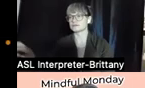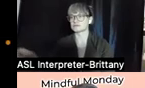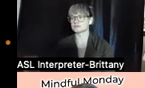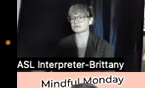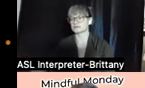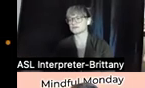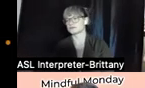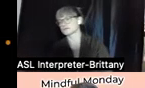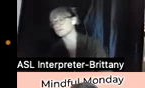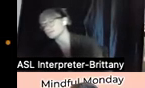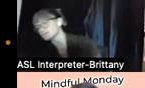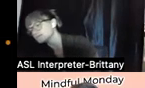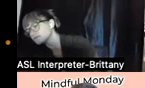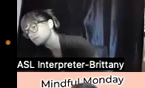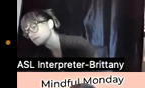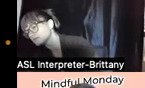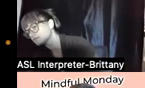Thank you, Ms. Wow. Ramirez.